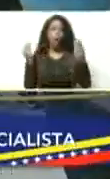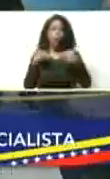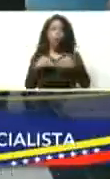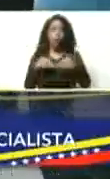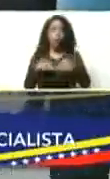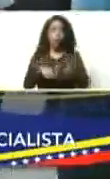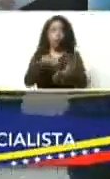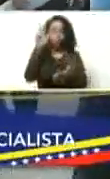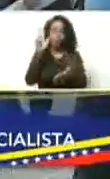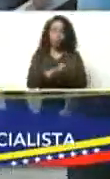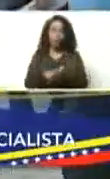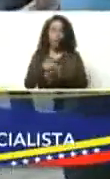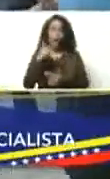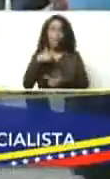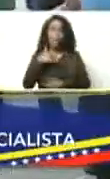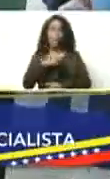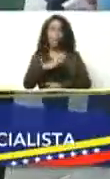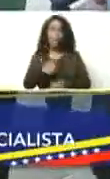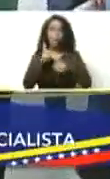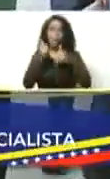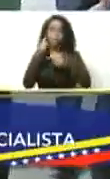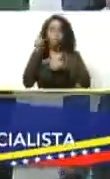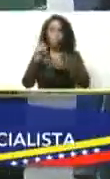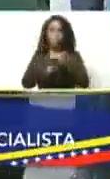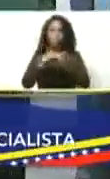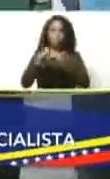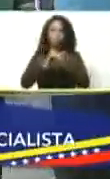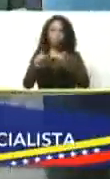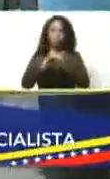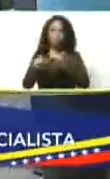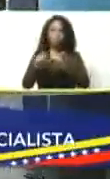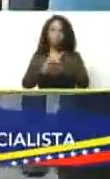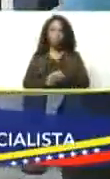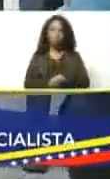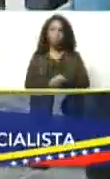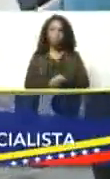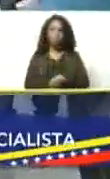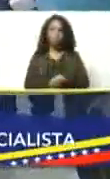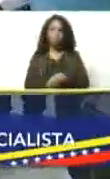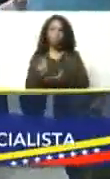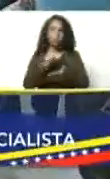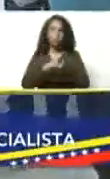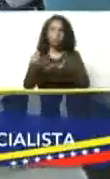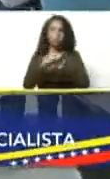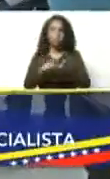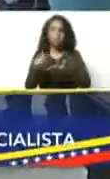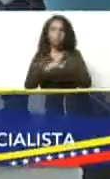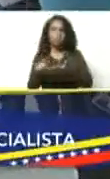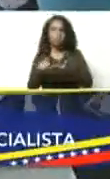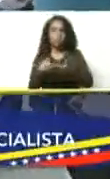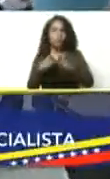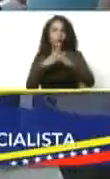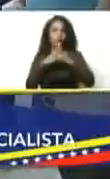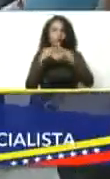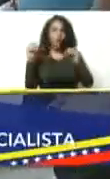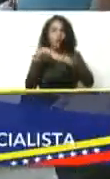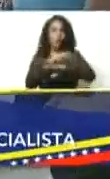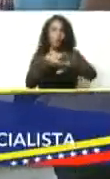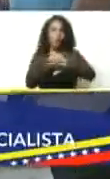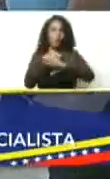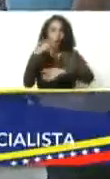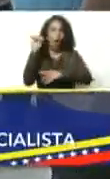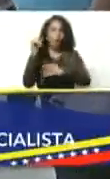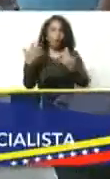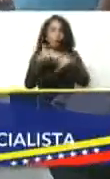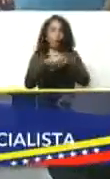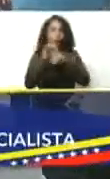aprobado, me parece muy bien. Toma nota, toma nota, toma nota, y todos los ministros están involucrados en